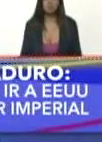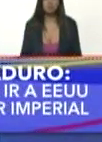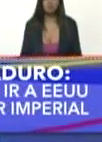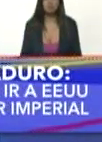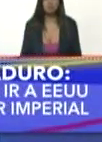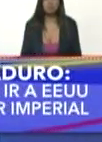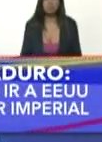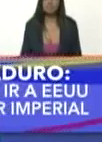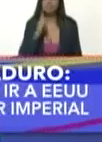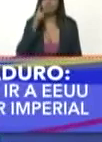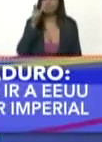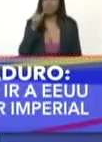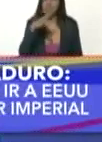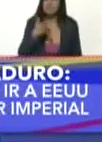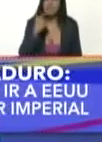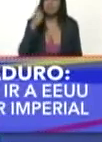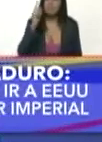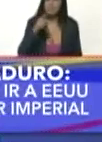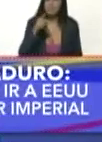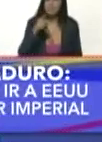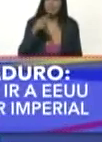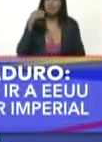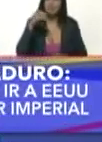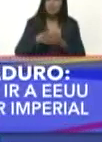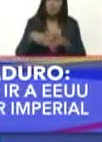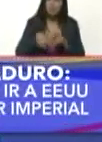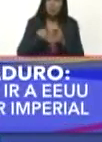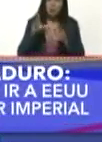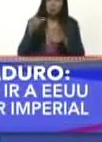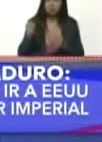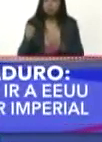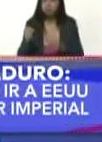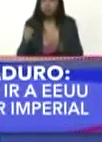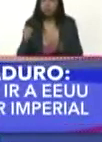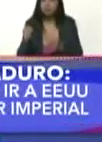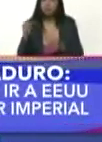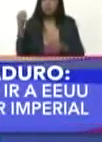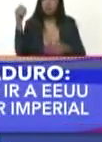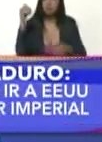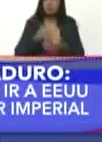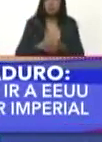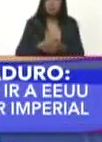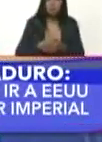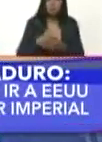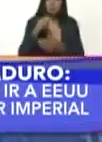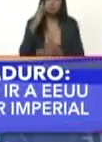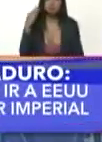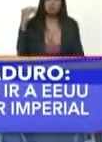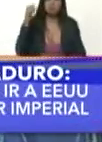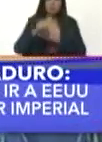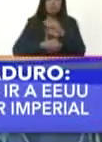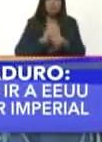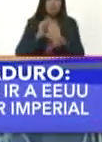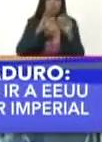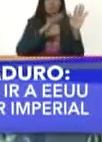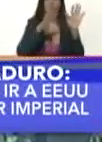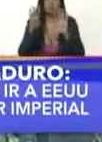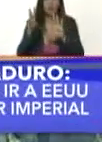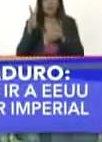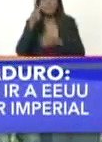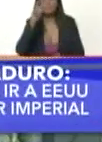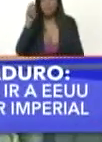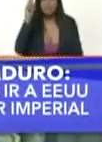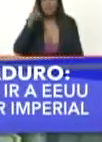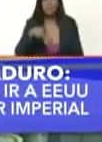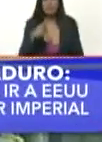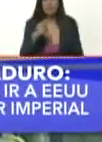Aquel monroísmo que pretendió imponer aquella consigna y que la impuso durante todo el siglo XIX y el siglo XX